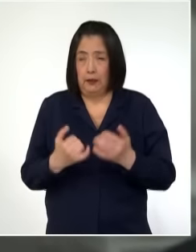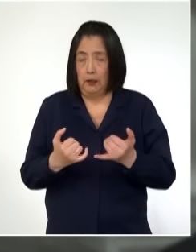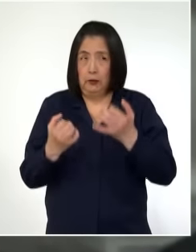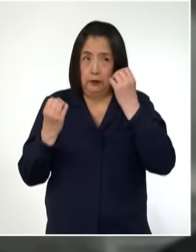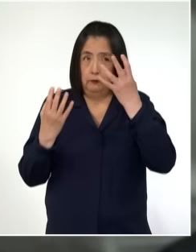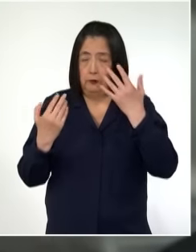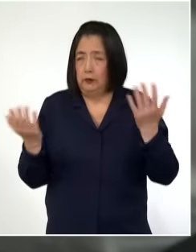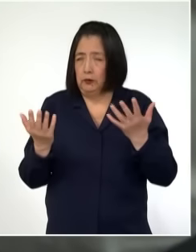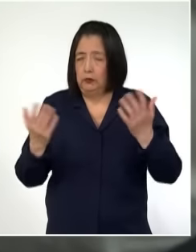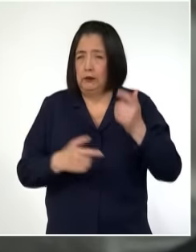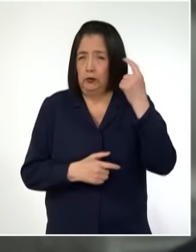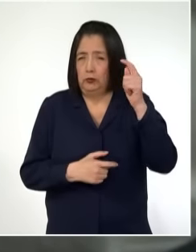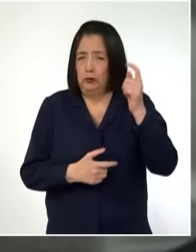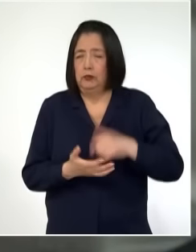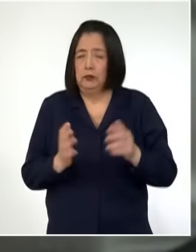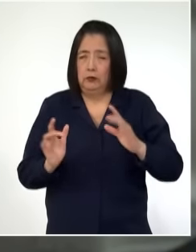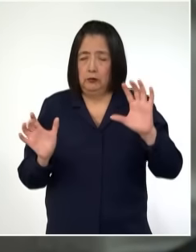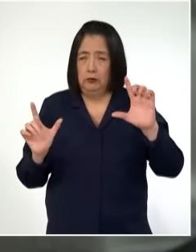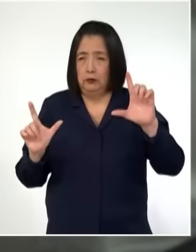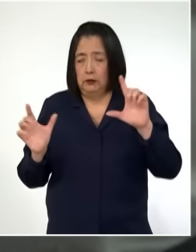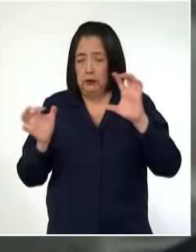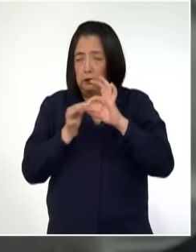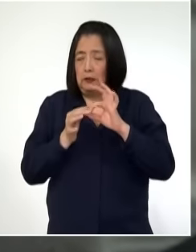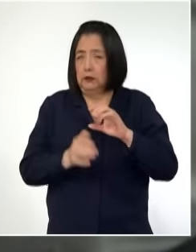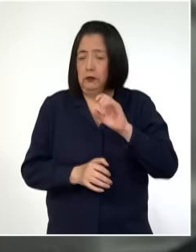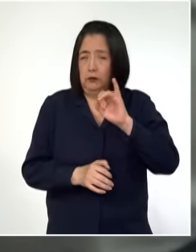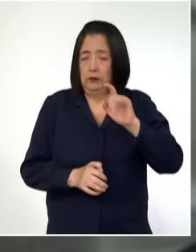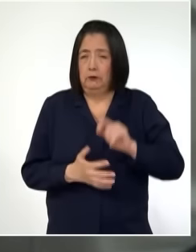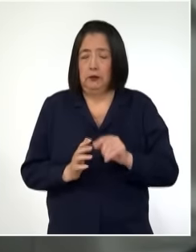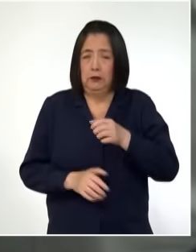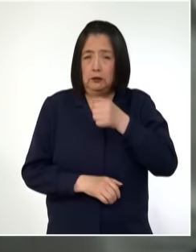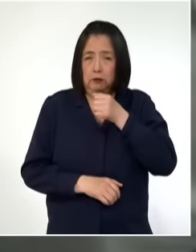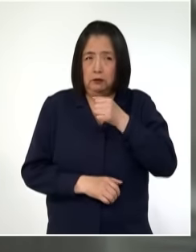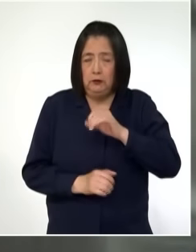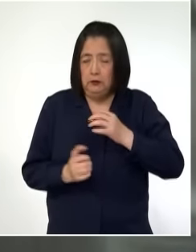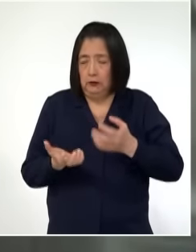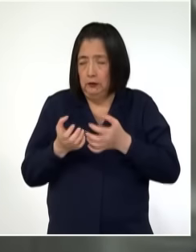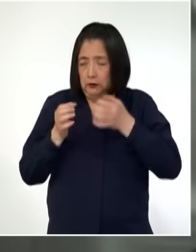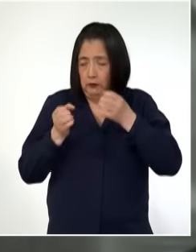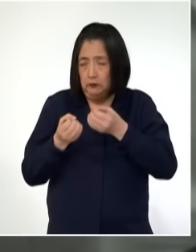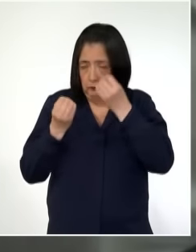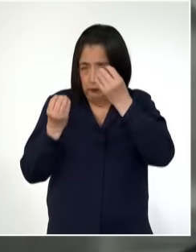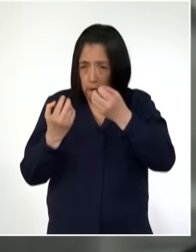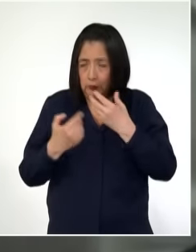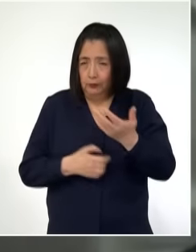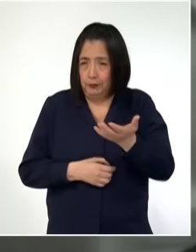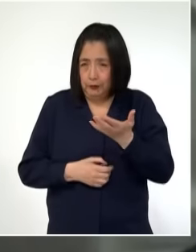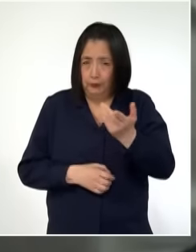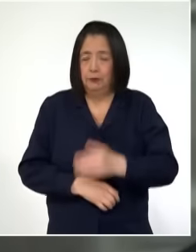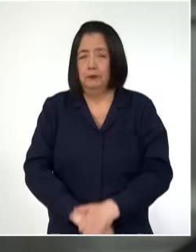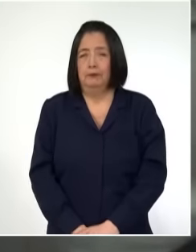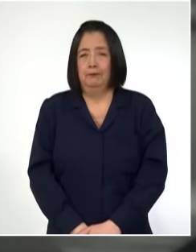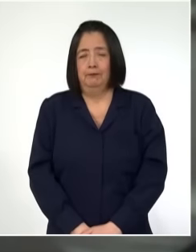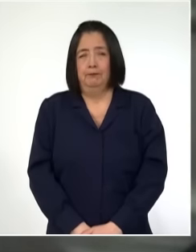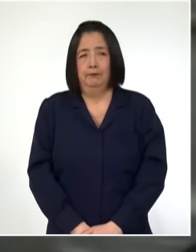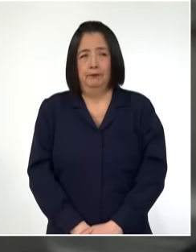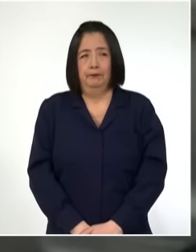La información nos lleva en vivo hasta Trujillo con nuestro canal aliado Sol TV. Jonathan Pacherras tiene información para todos nosotros. ¿Cómo estás? Bienvenido.